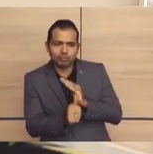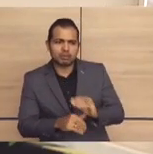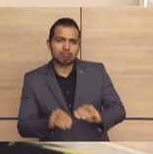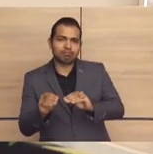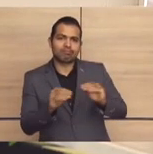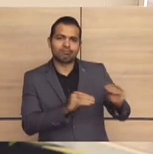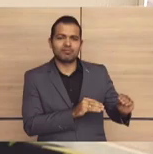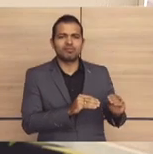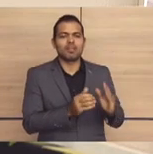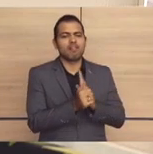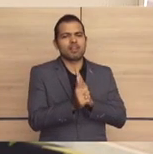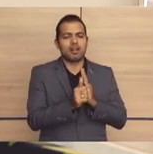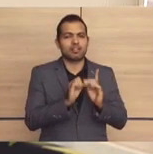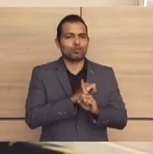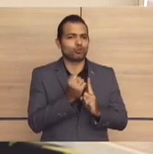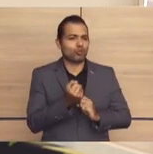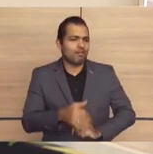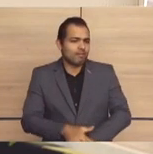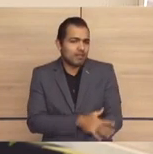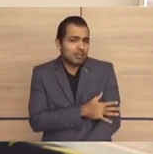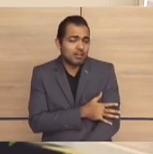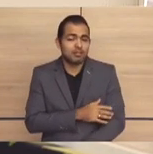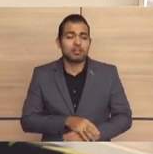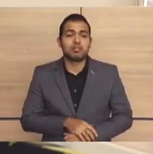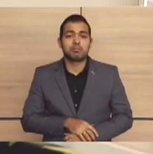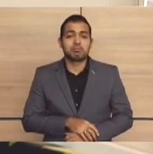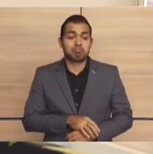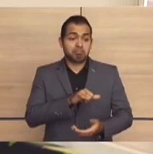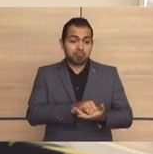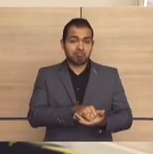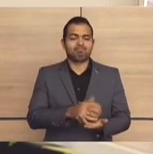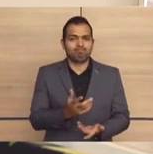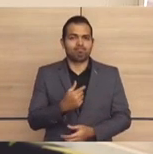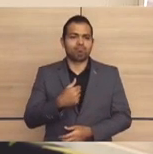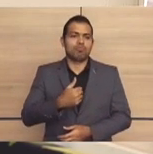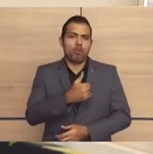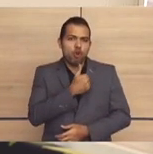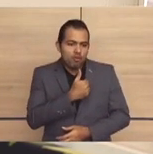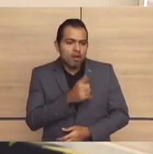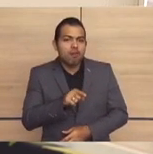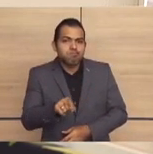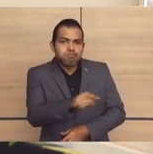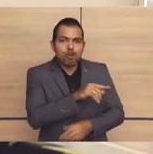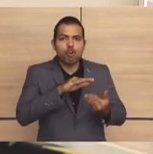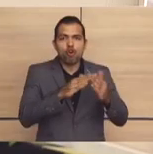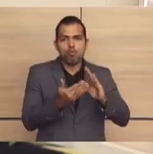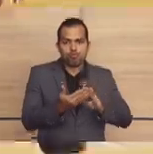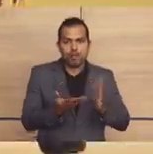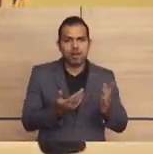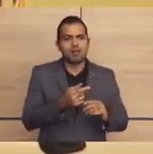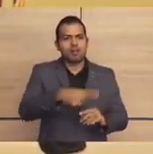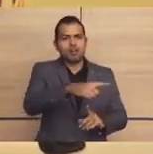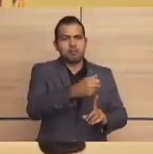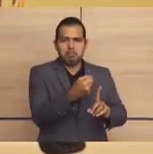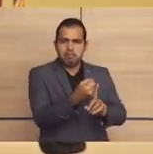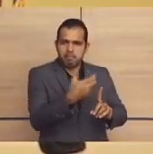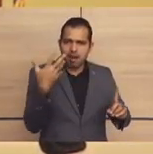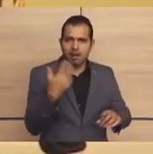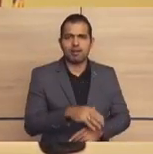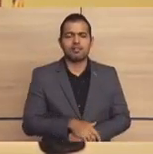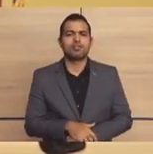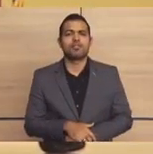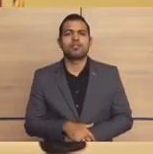sí que sumar fraccionarios. Creo que el impacto en la vida de los jóvenes, de las comunidades, en cuanto a cuando un joven se